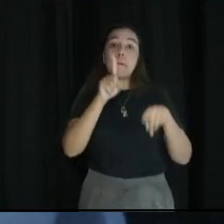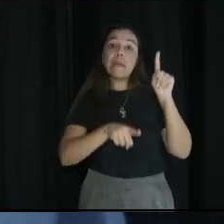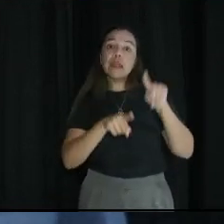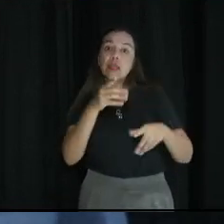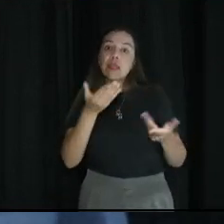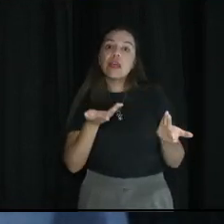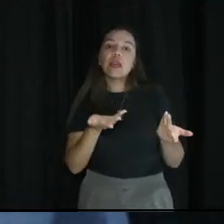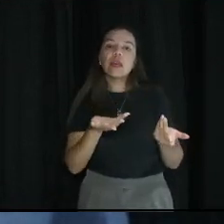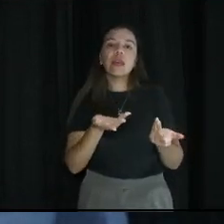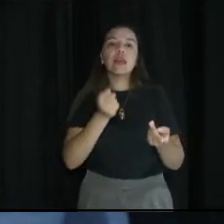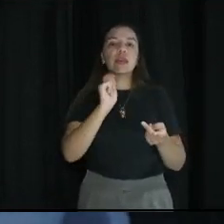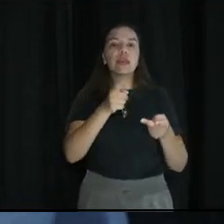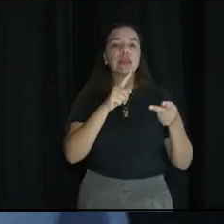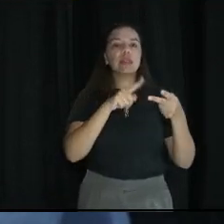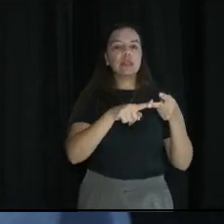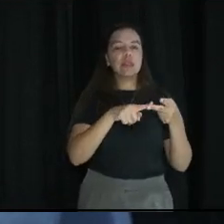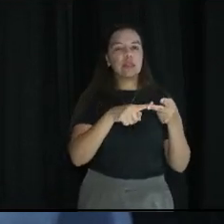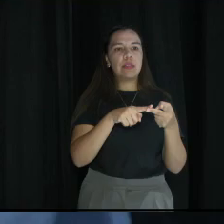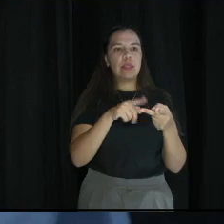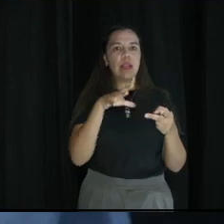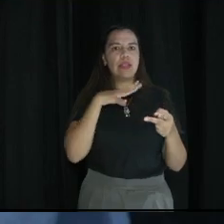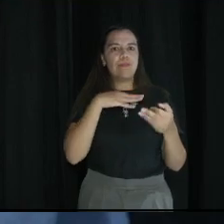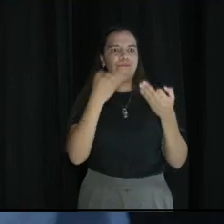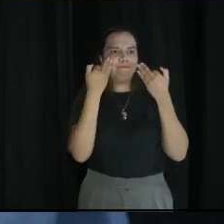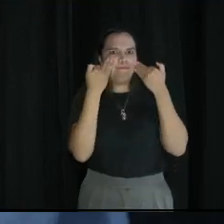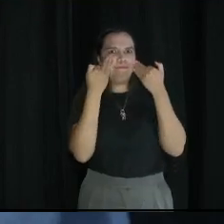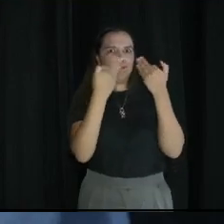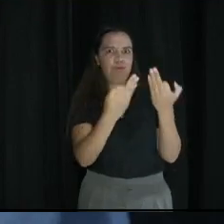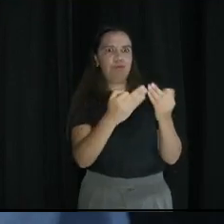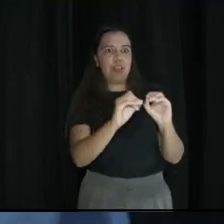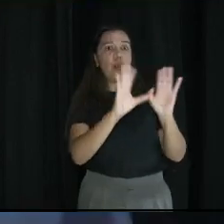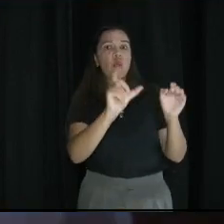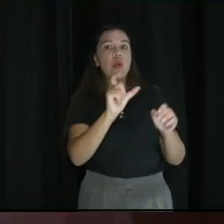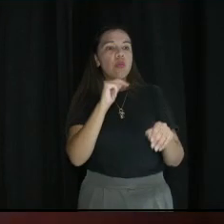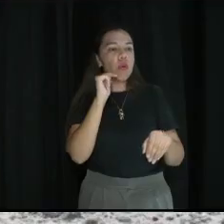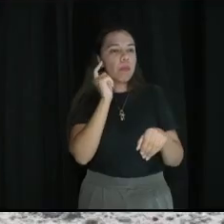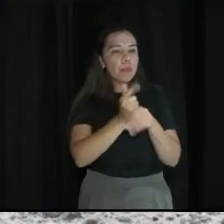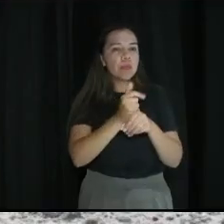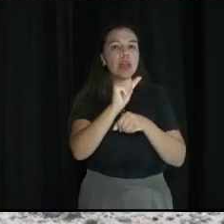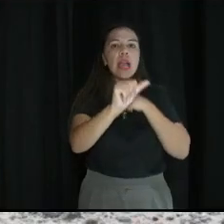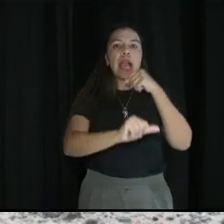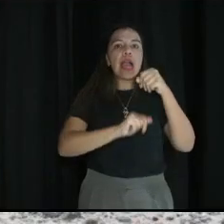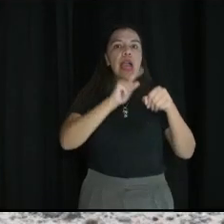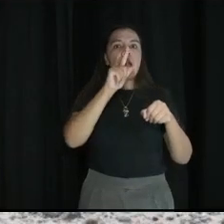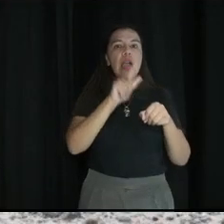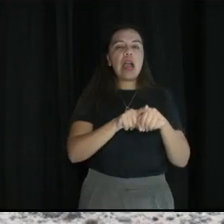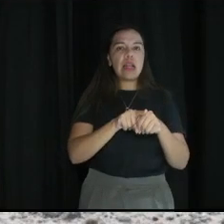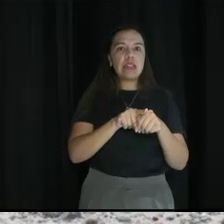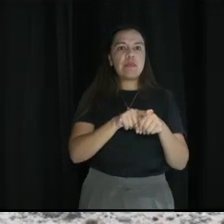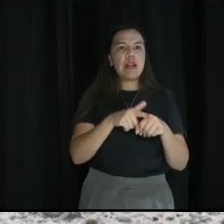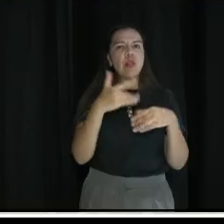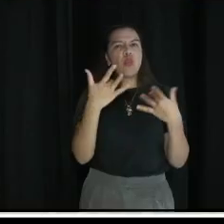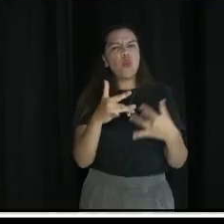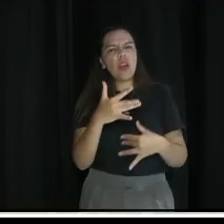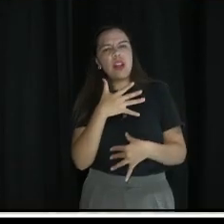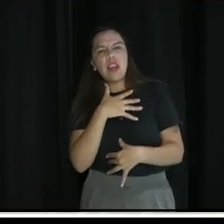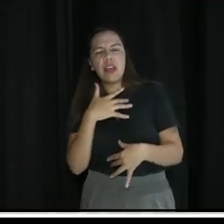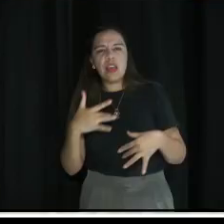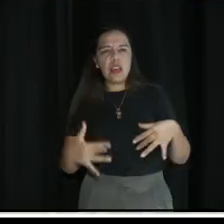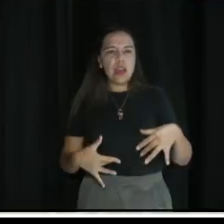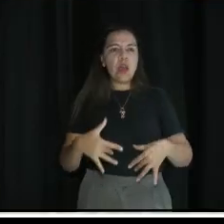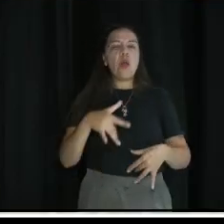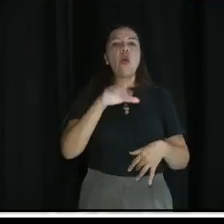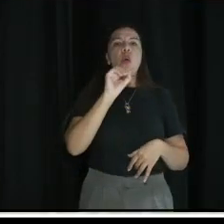que es evidente, nosotros vemos cuando el animal pues se le está infligiendo un dolor o cuando se